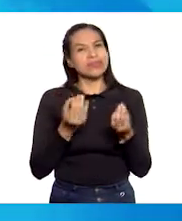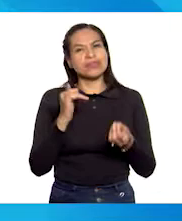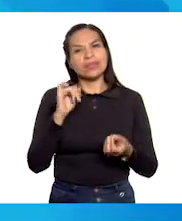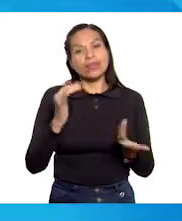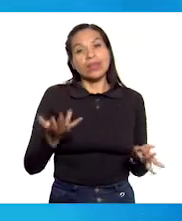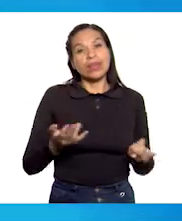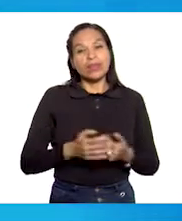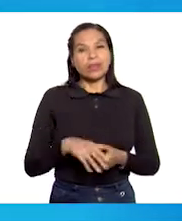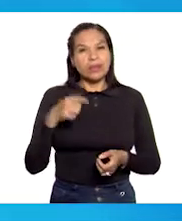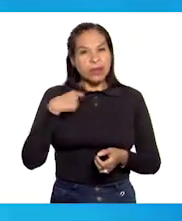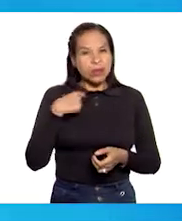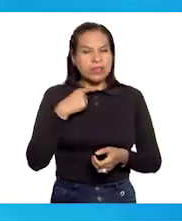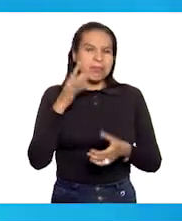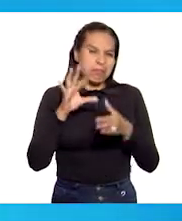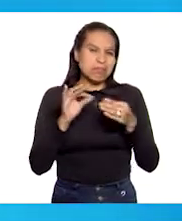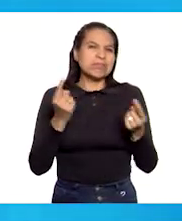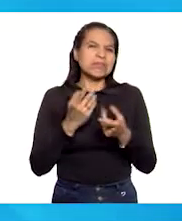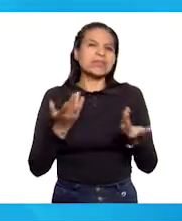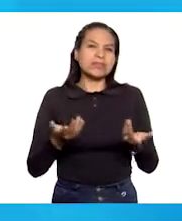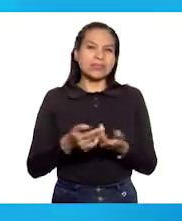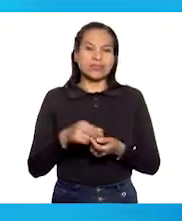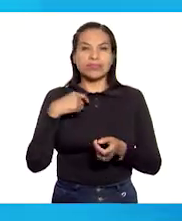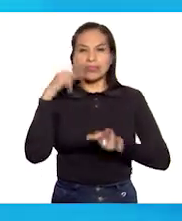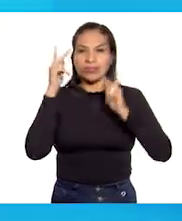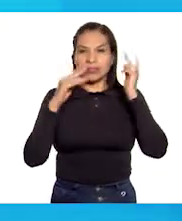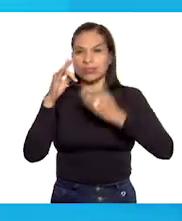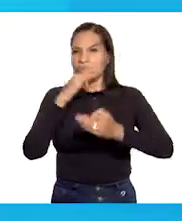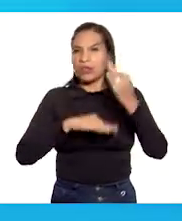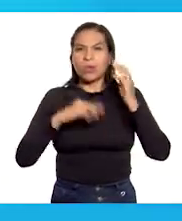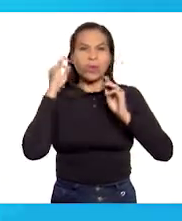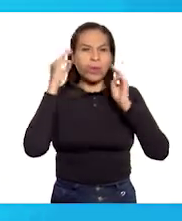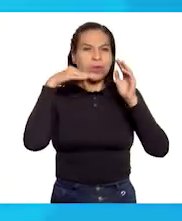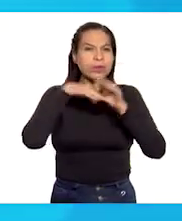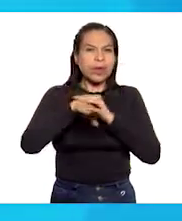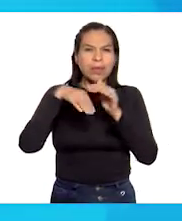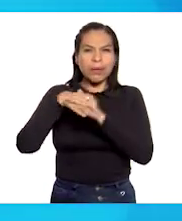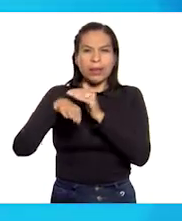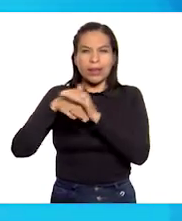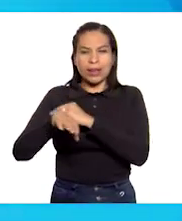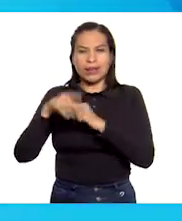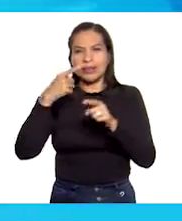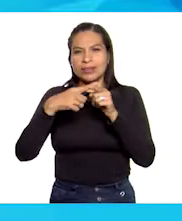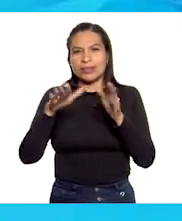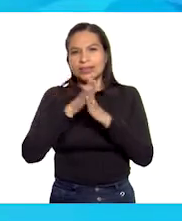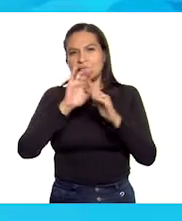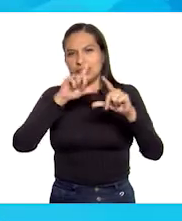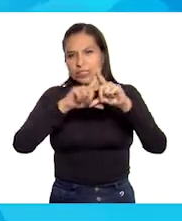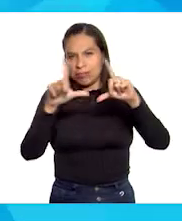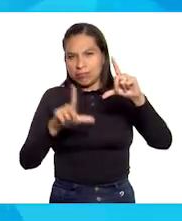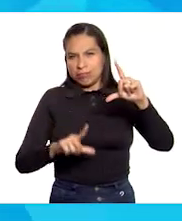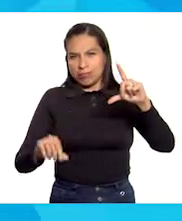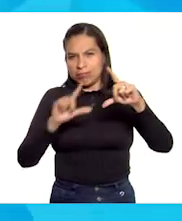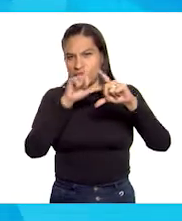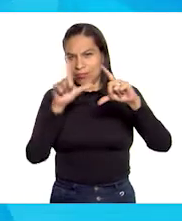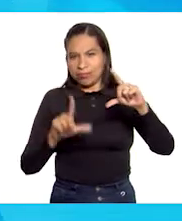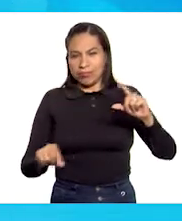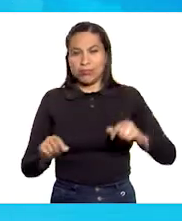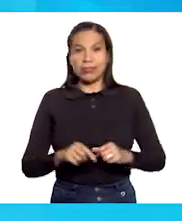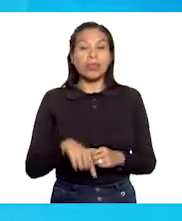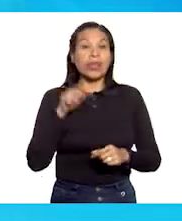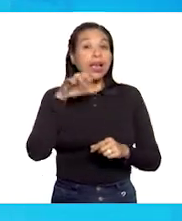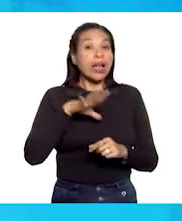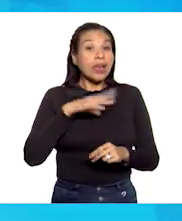razón. Pues yo qué te cuento. Me visité todos los museos que hay a lo largo y ancho de este país.